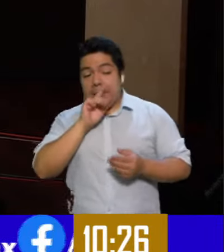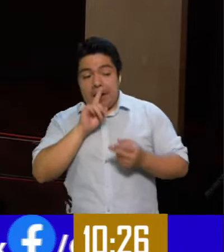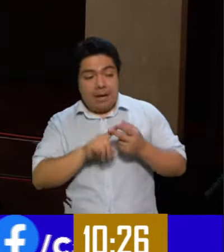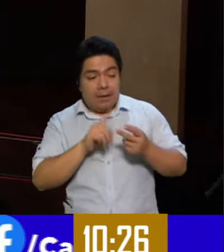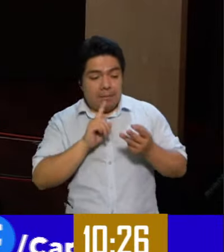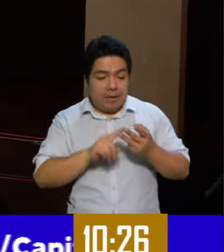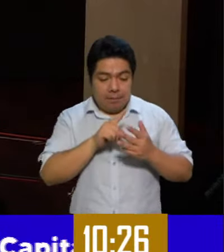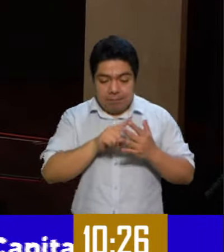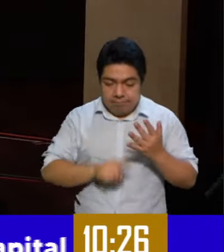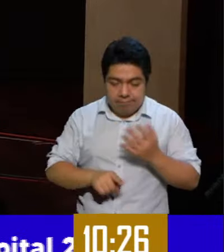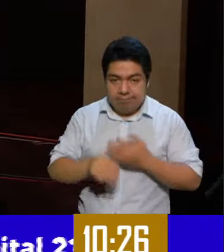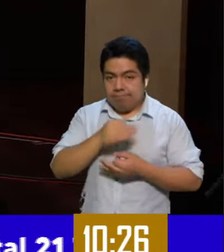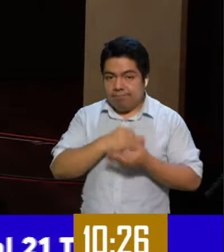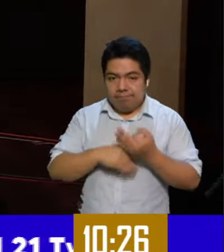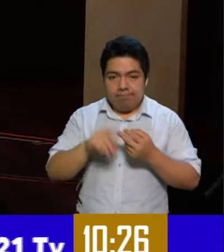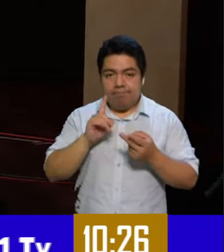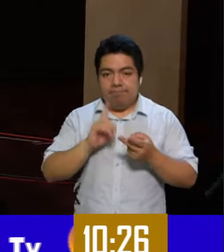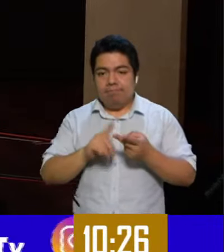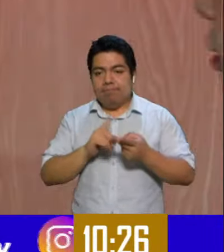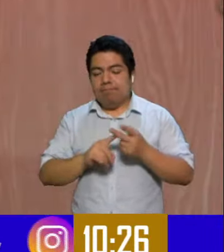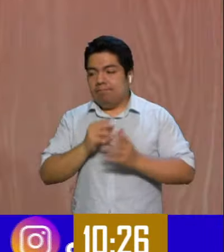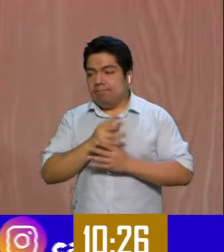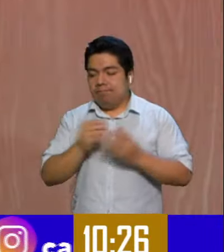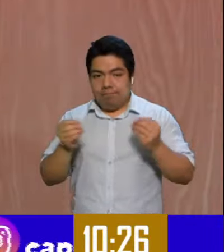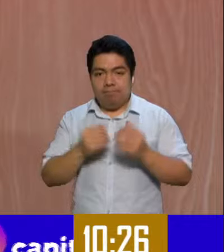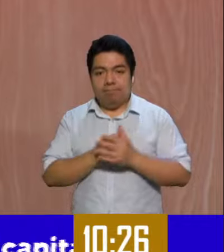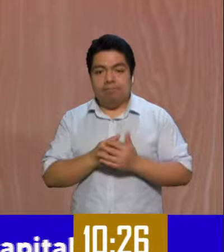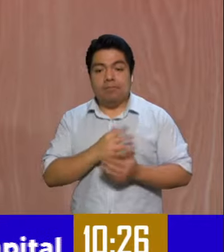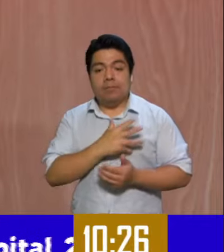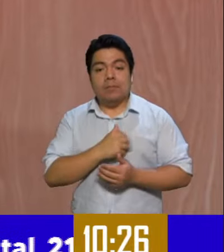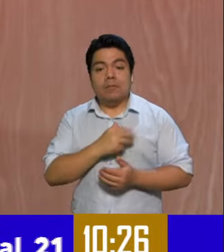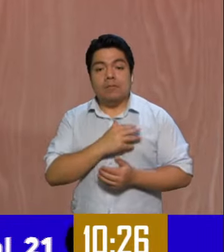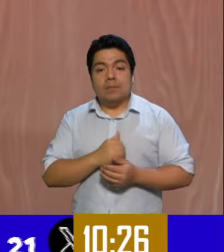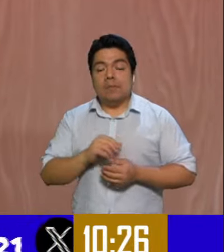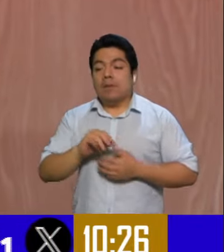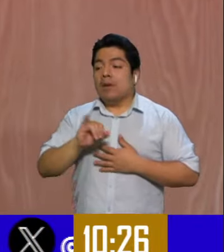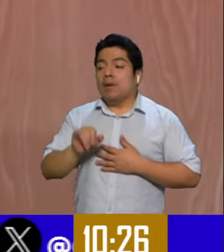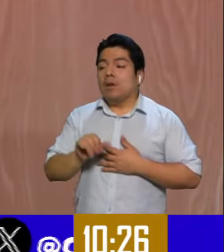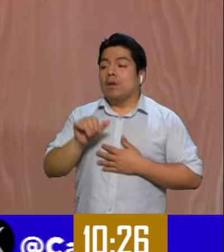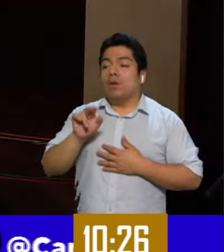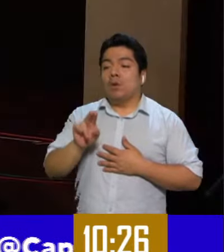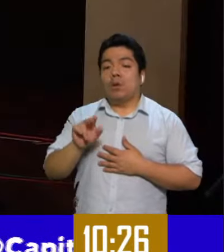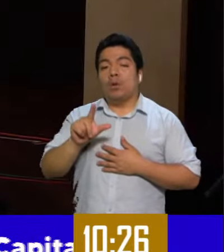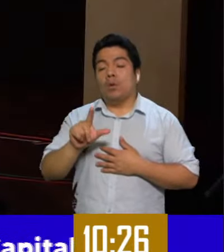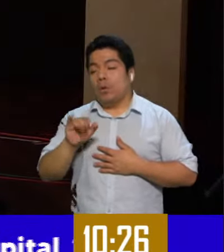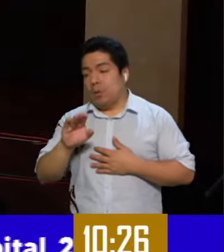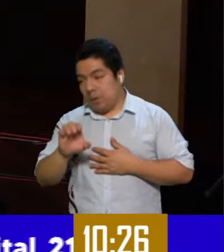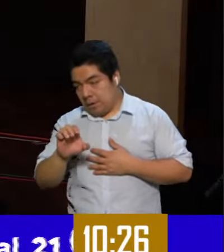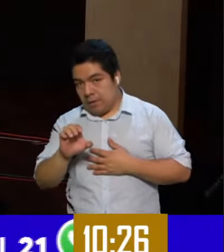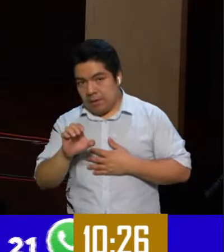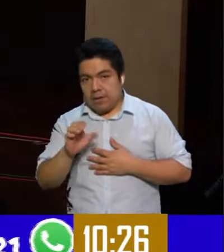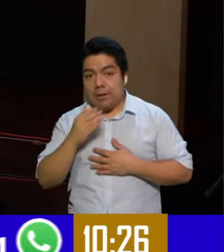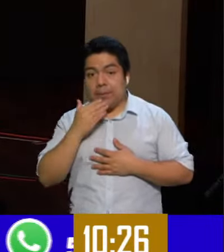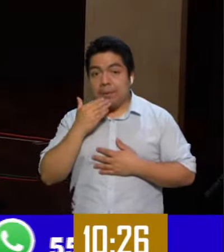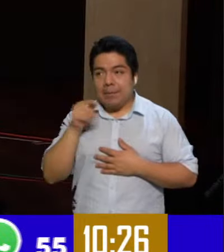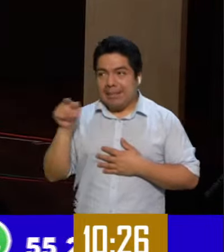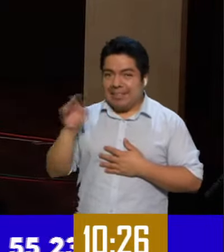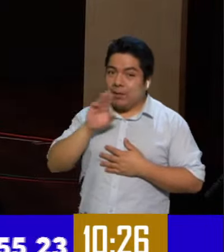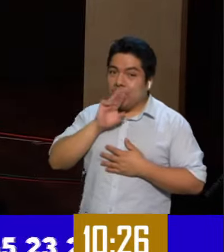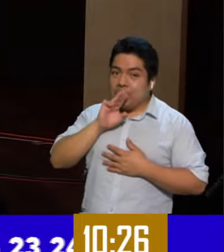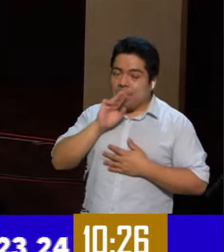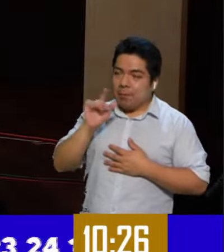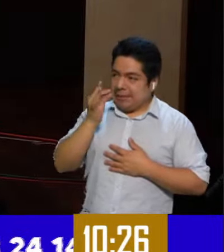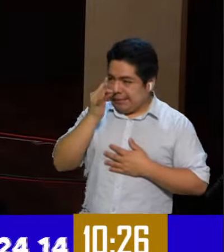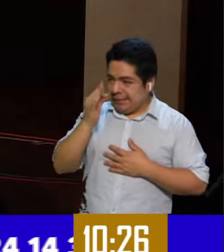Puedo ser Entonces eres mamá, puedo ser ¿Cómo se llama fugas. la niña? Mi niña se llama Julie. Saludos a Julie. Julie, Aquí le está tu mandamos un mamá. saludote. Ahorita ya va para